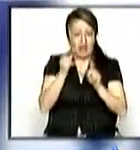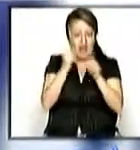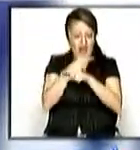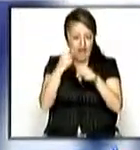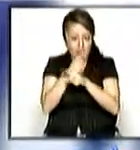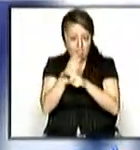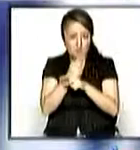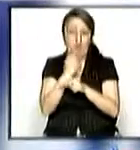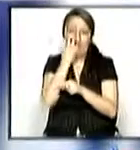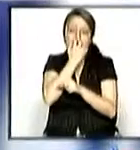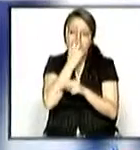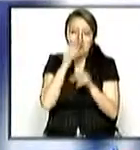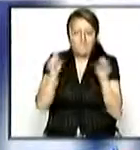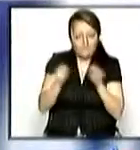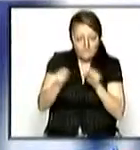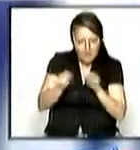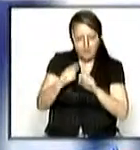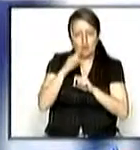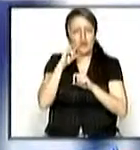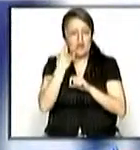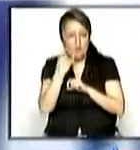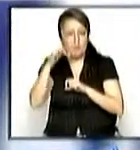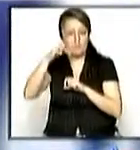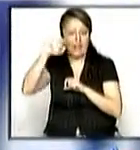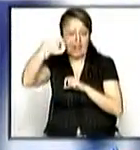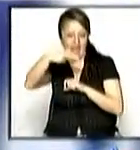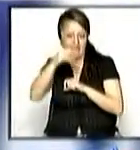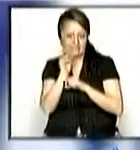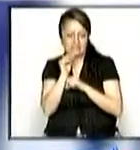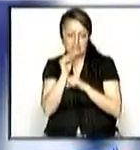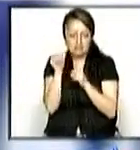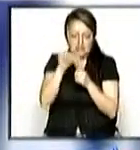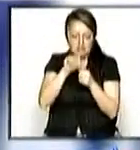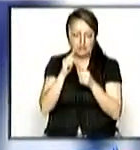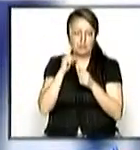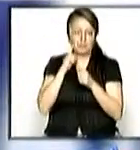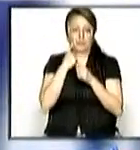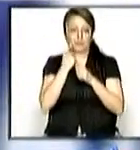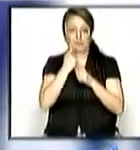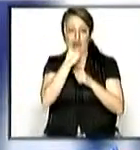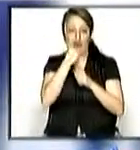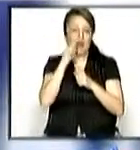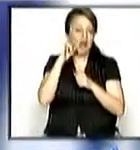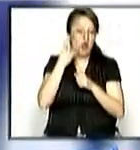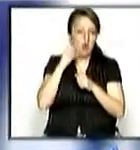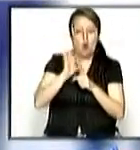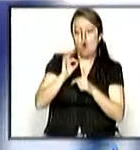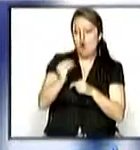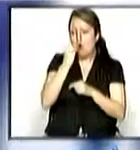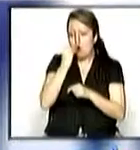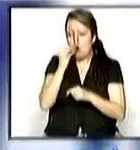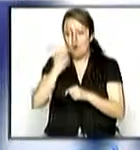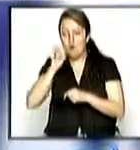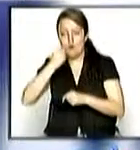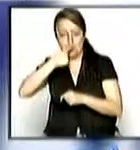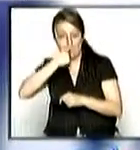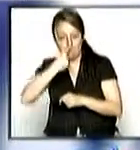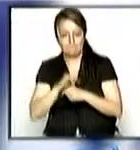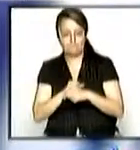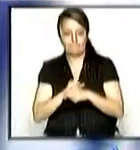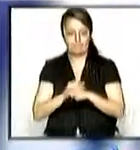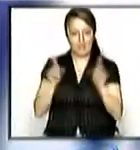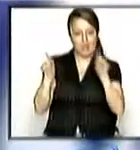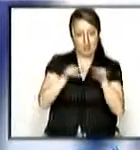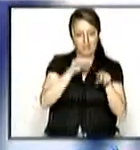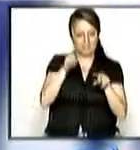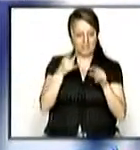de temperatura, hay cambios del pH de la boca por medicamentos, por estados